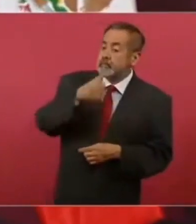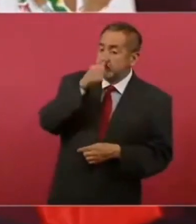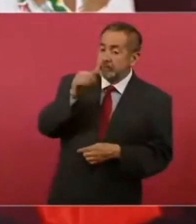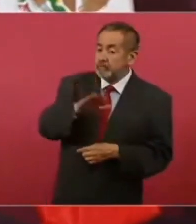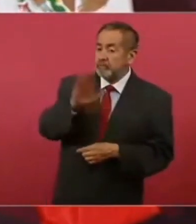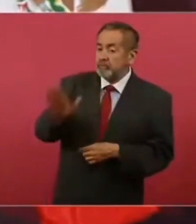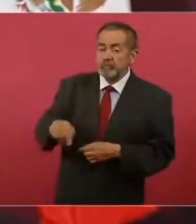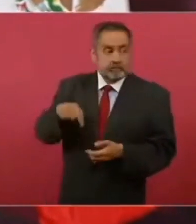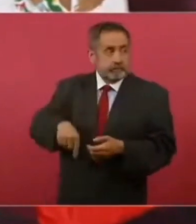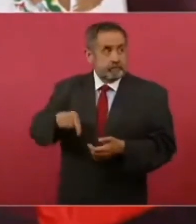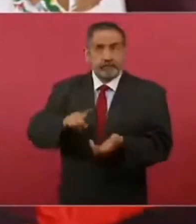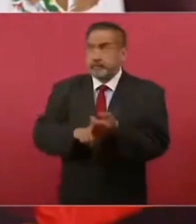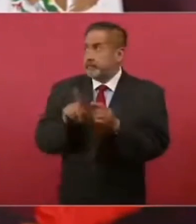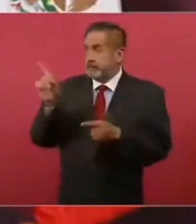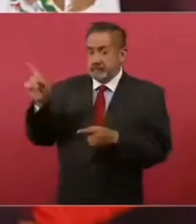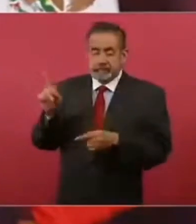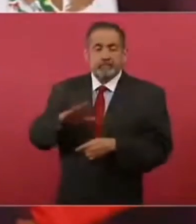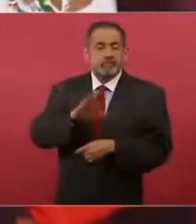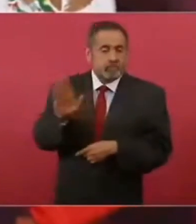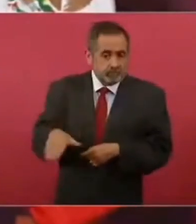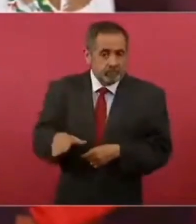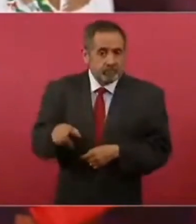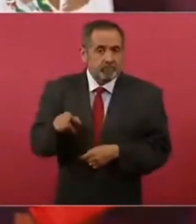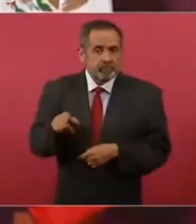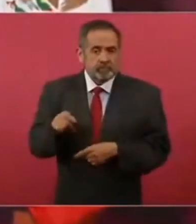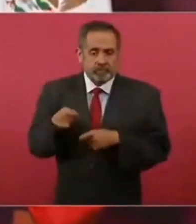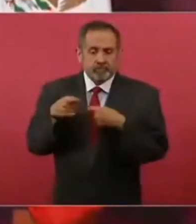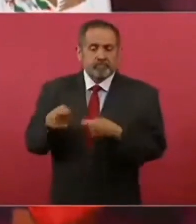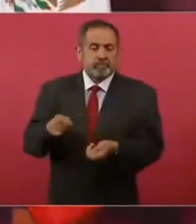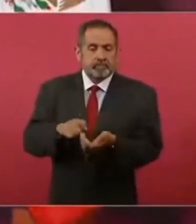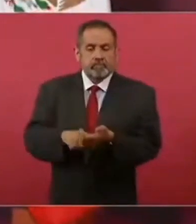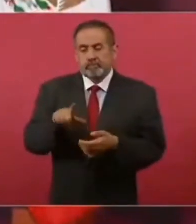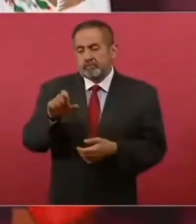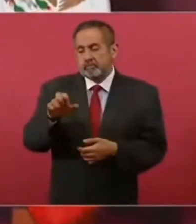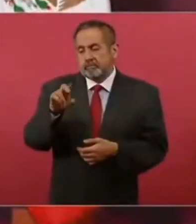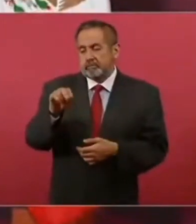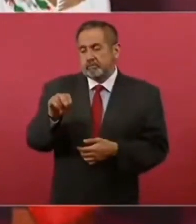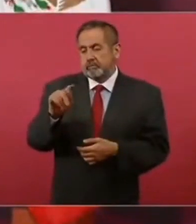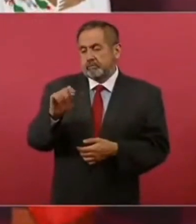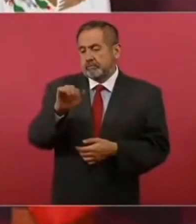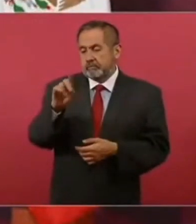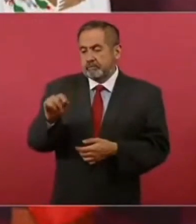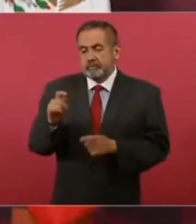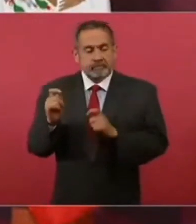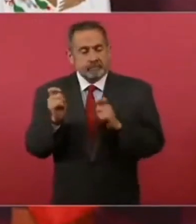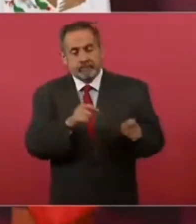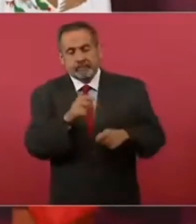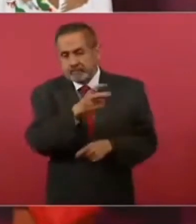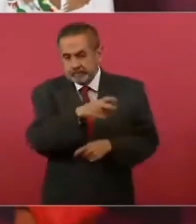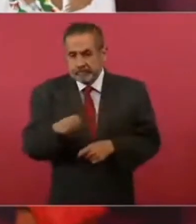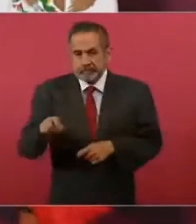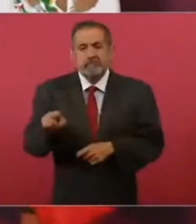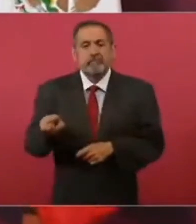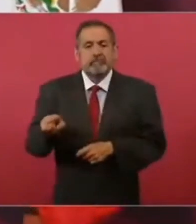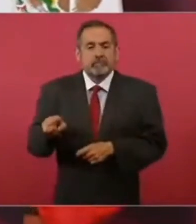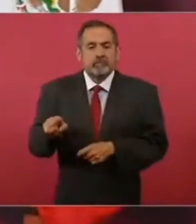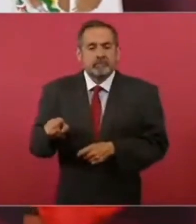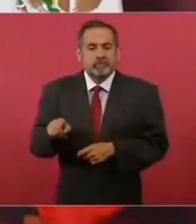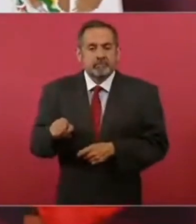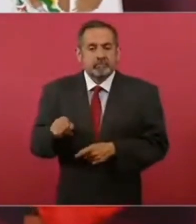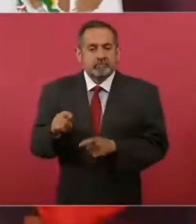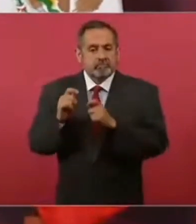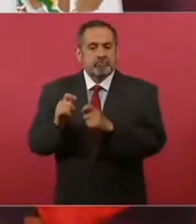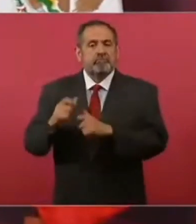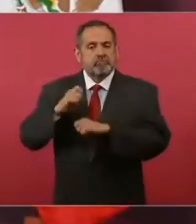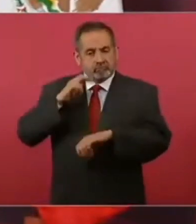aquí en palacio el presidente de la corte era Sebastián López Tejada y a él